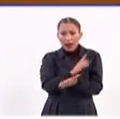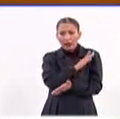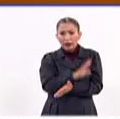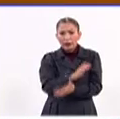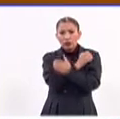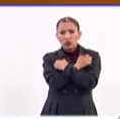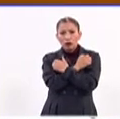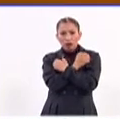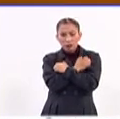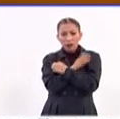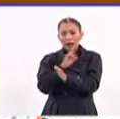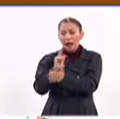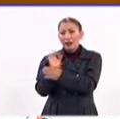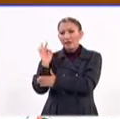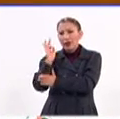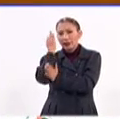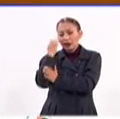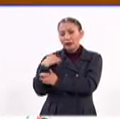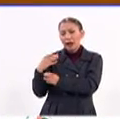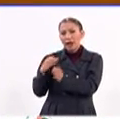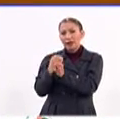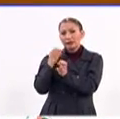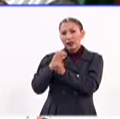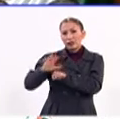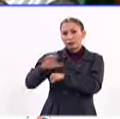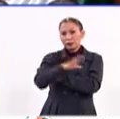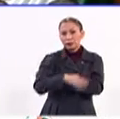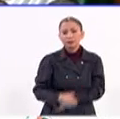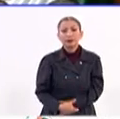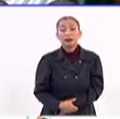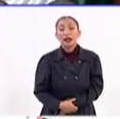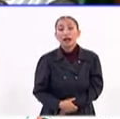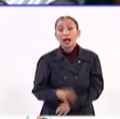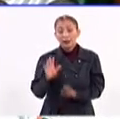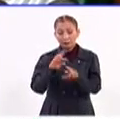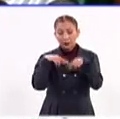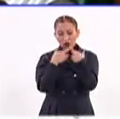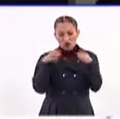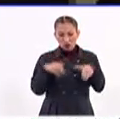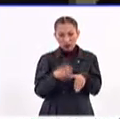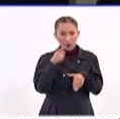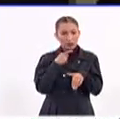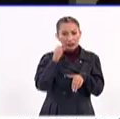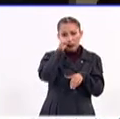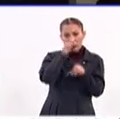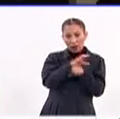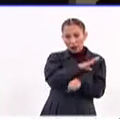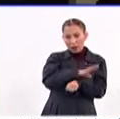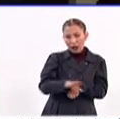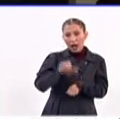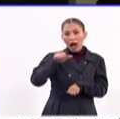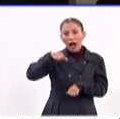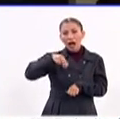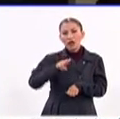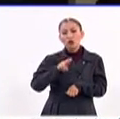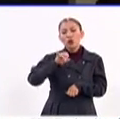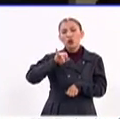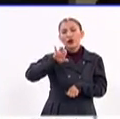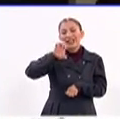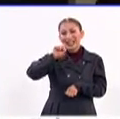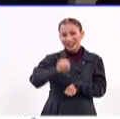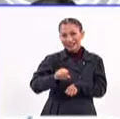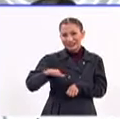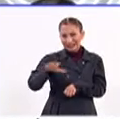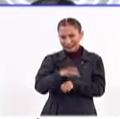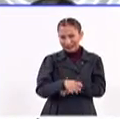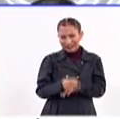General de Educación y la Ley Federal de Entidades Paraestatales. En audiencia con los diputados, el secretario general de la Asociación Nacional de